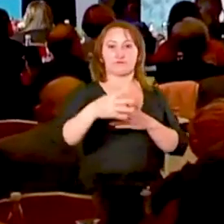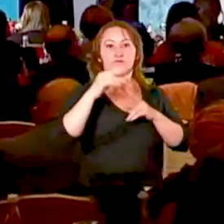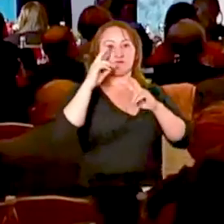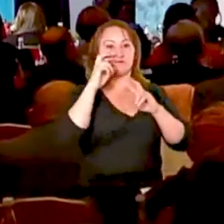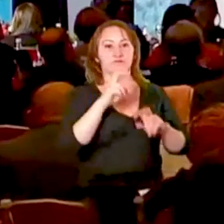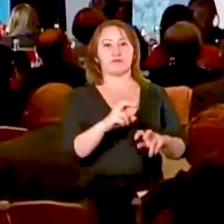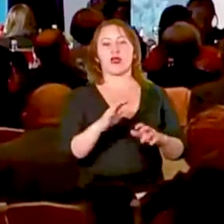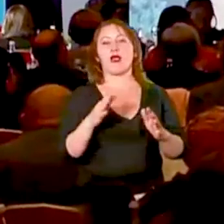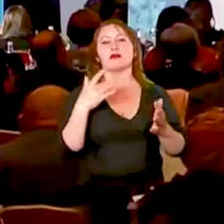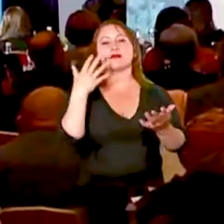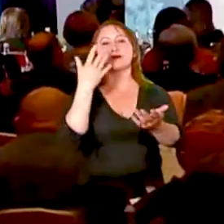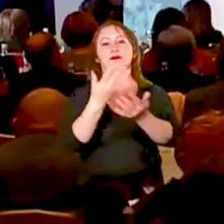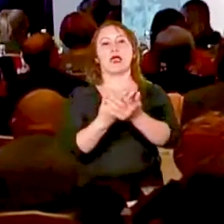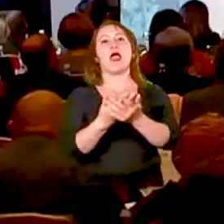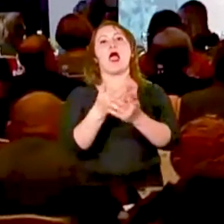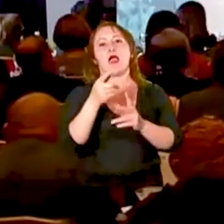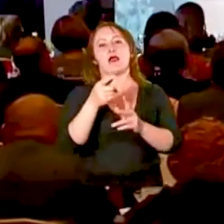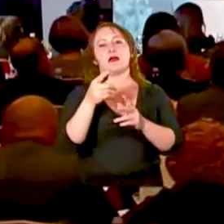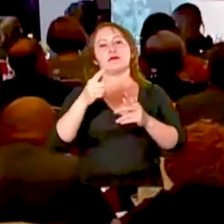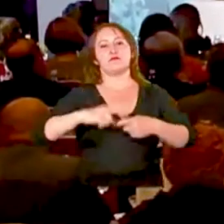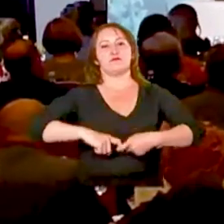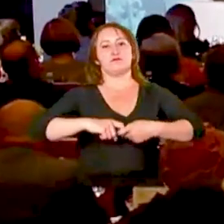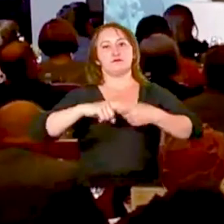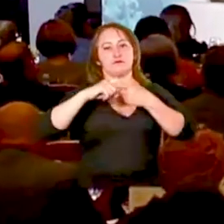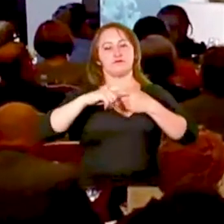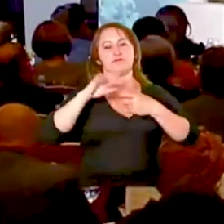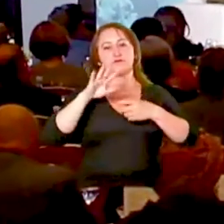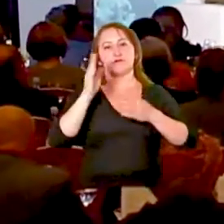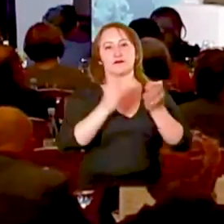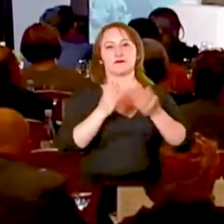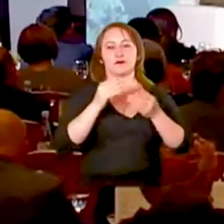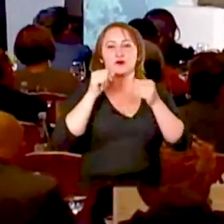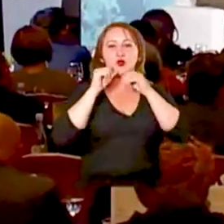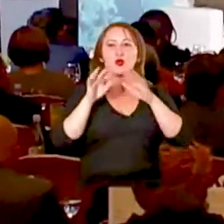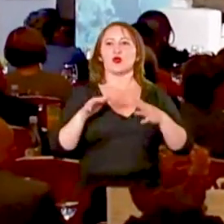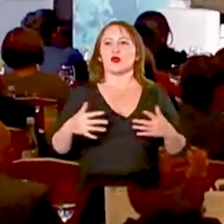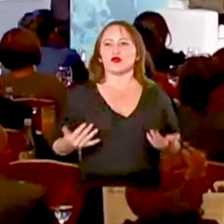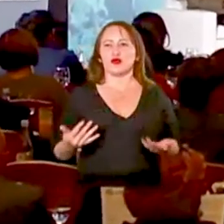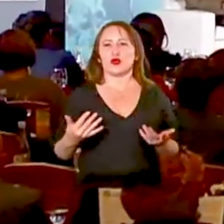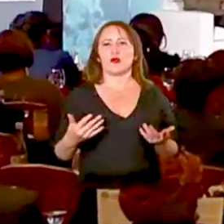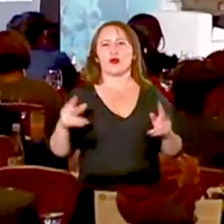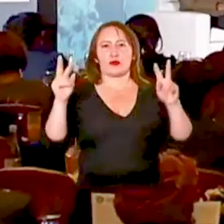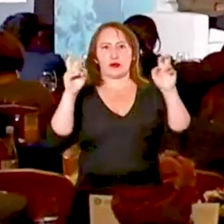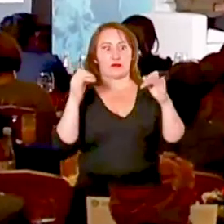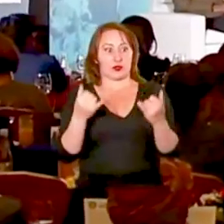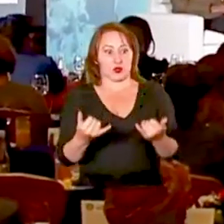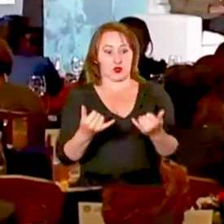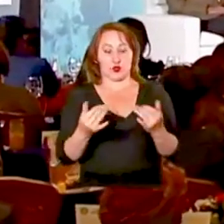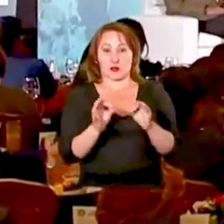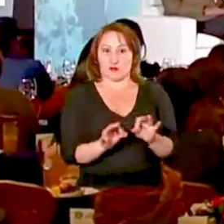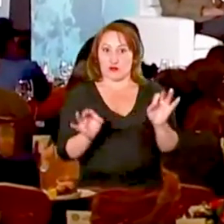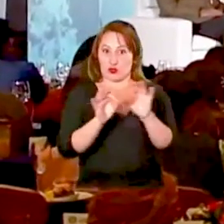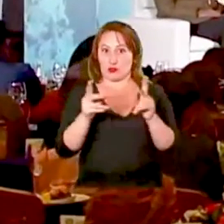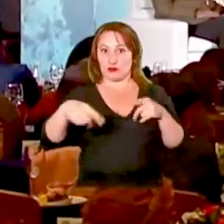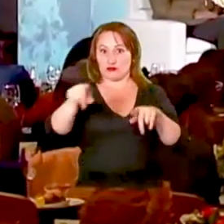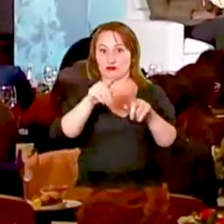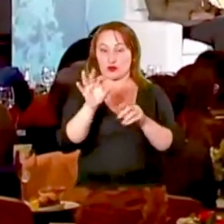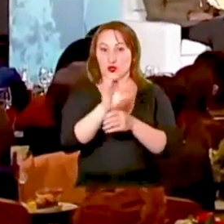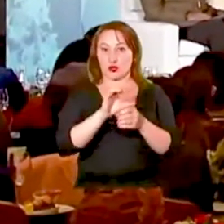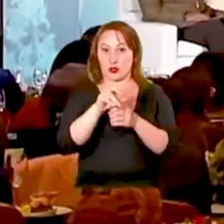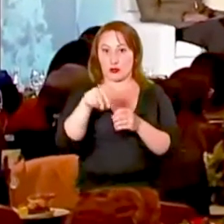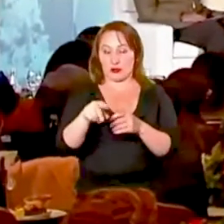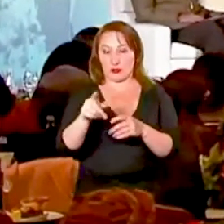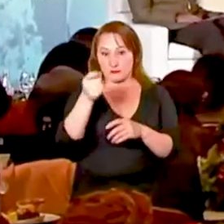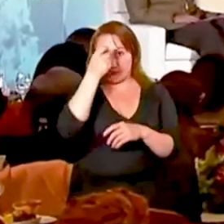investigación hasta la sanción de los servidores públicos. Con un tema que hoy, y es importante que la ciudadanía lo tenga en cuenta,